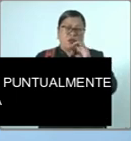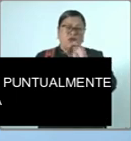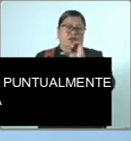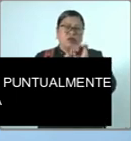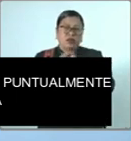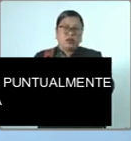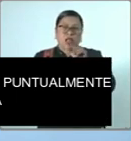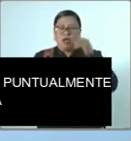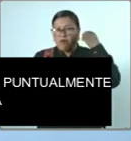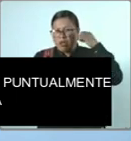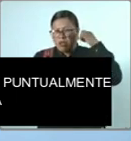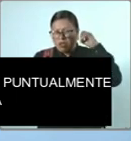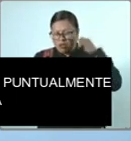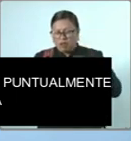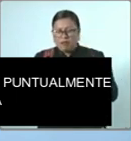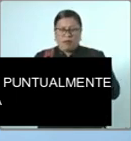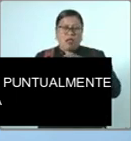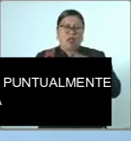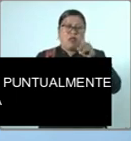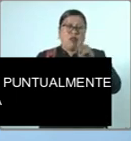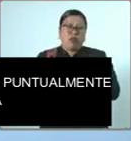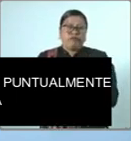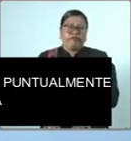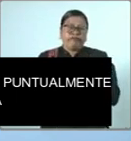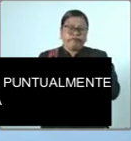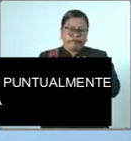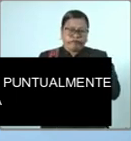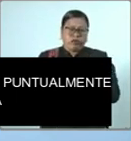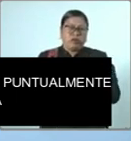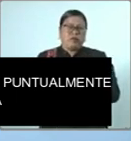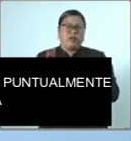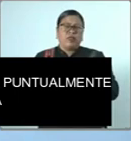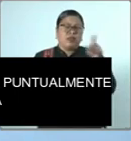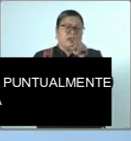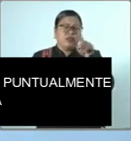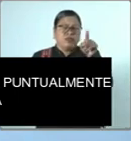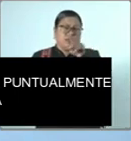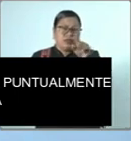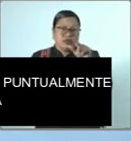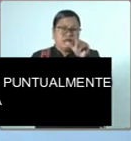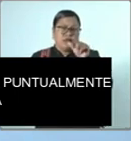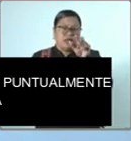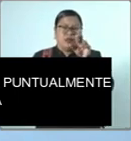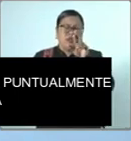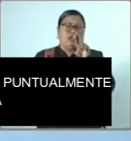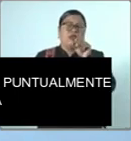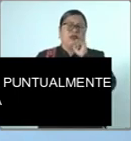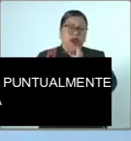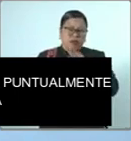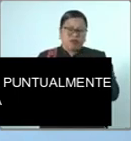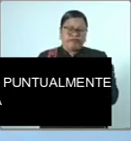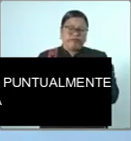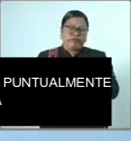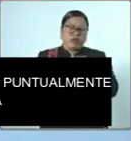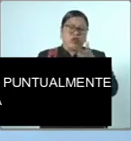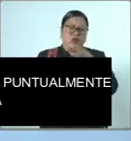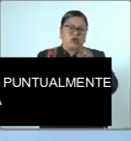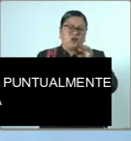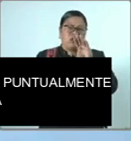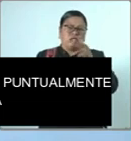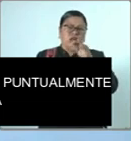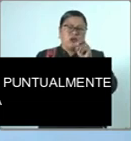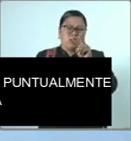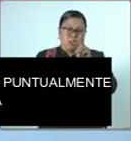colonia La Oaxaqueña, nos reportaron inundaciones. En la colonia Salazar y Ferrocarril Sur, también inundaciones en San Juan Huichicobi. En Santa